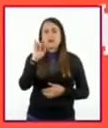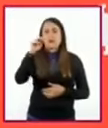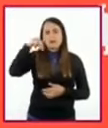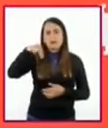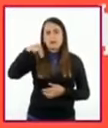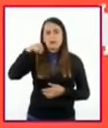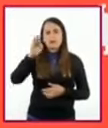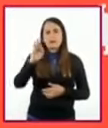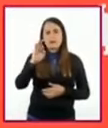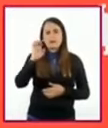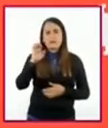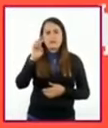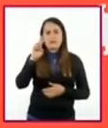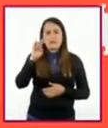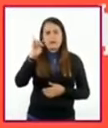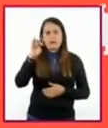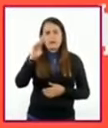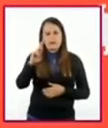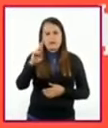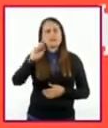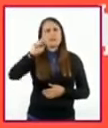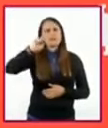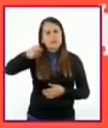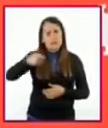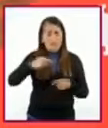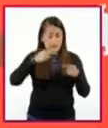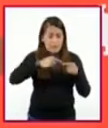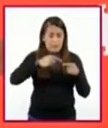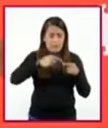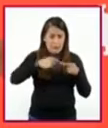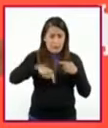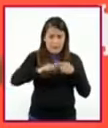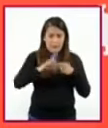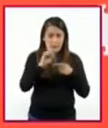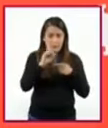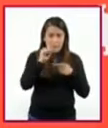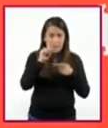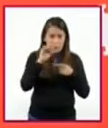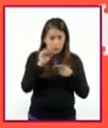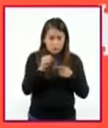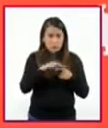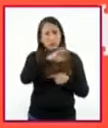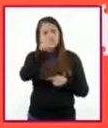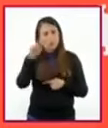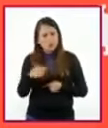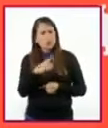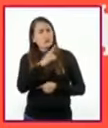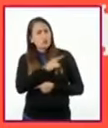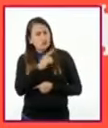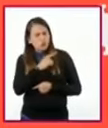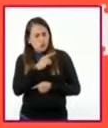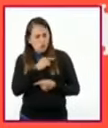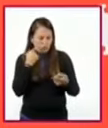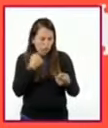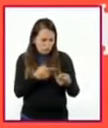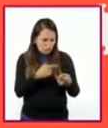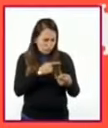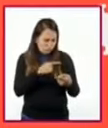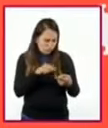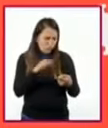infieran, nosotros referimos a que a partir de los datos que tienen, concluyan. ¿Cuál es la respuesta?